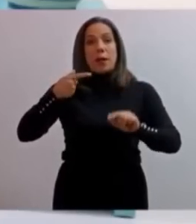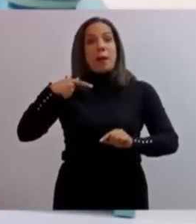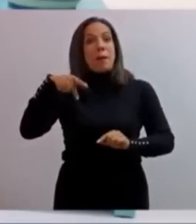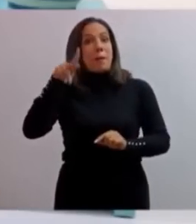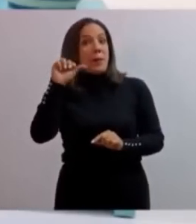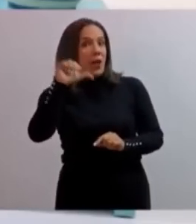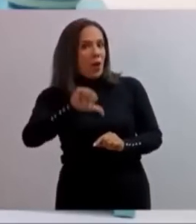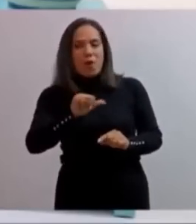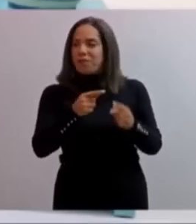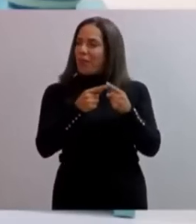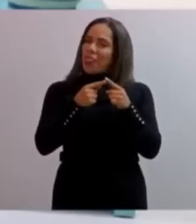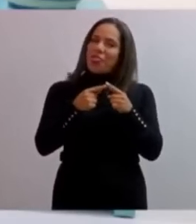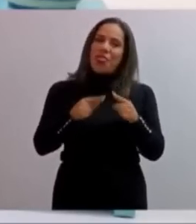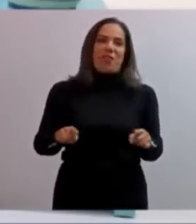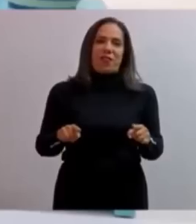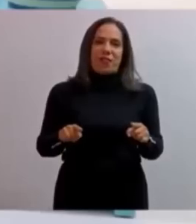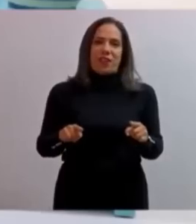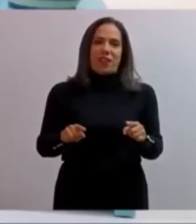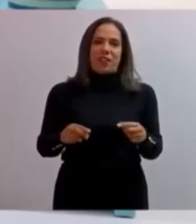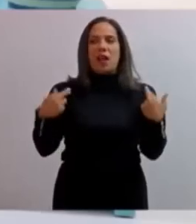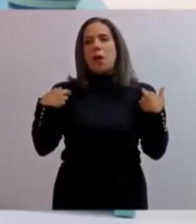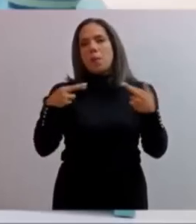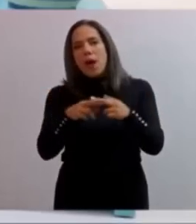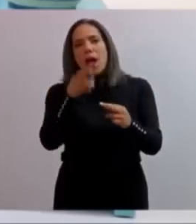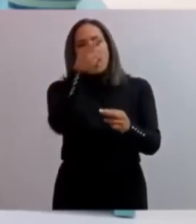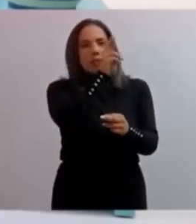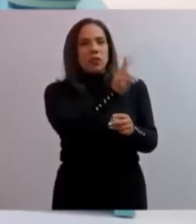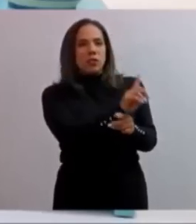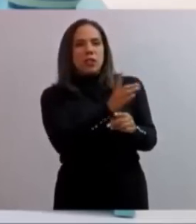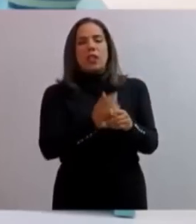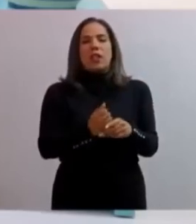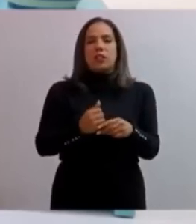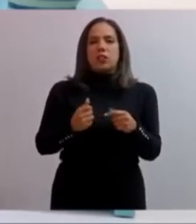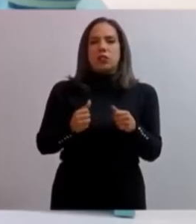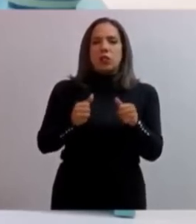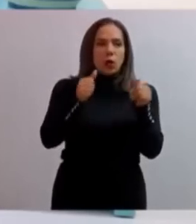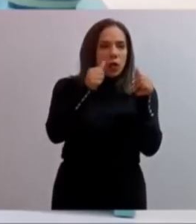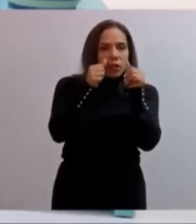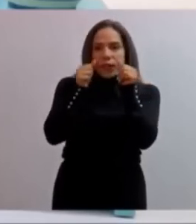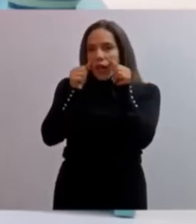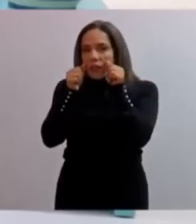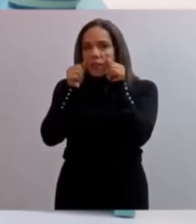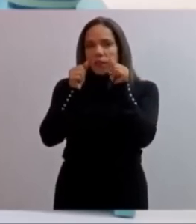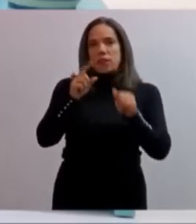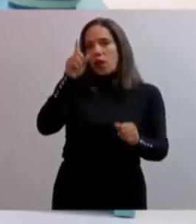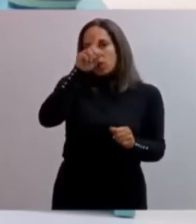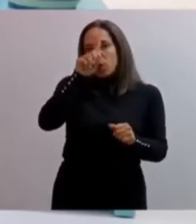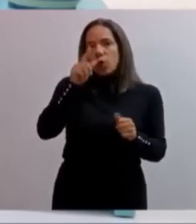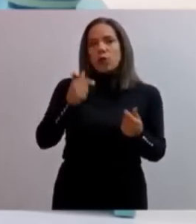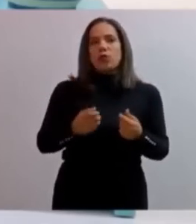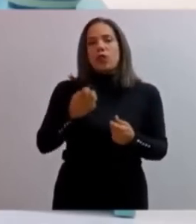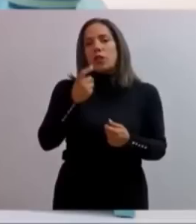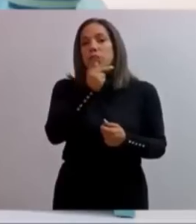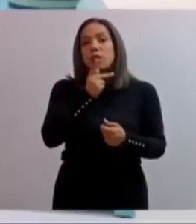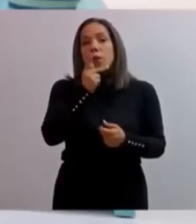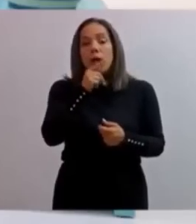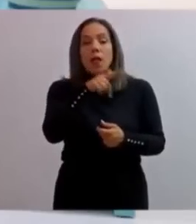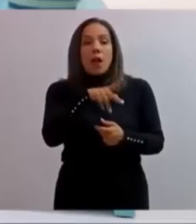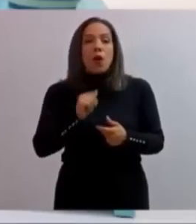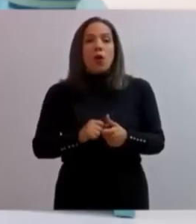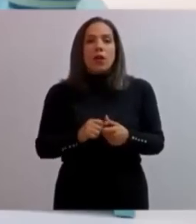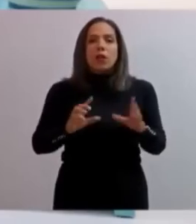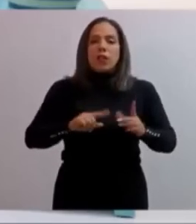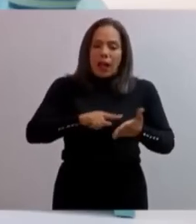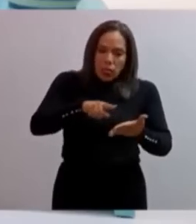y los docentes, directivos, asesores técnicos pedagógicos y supervisores cuentan con un espacio para reunirse con